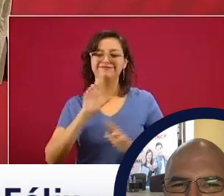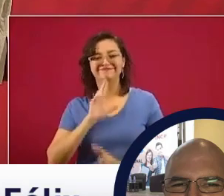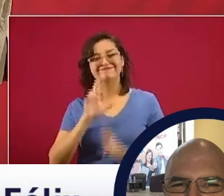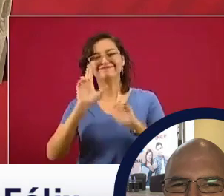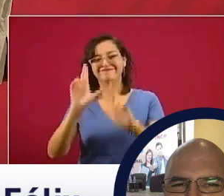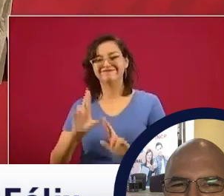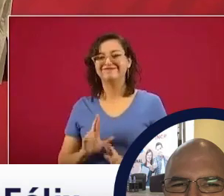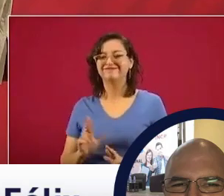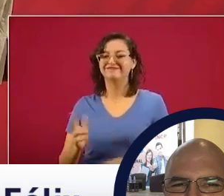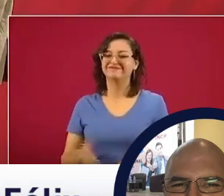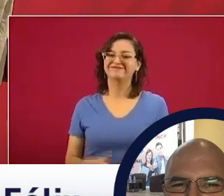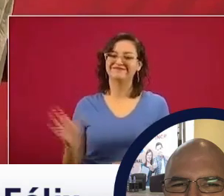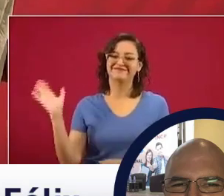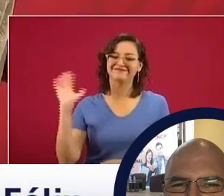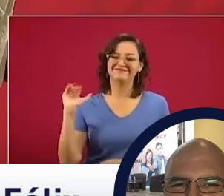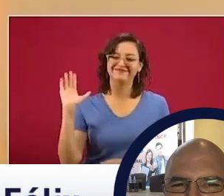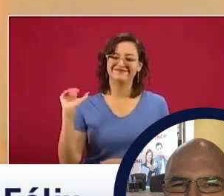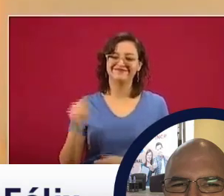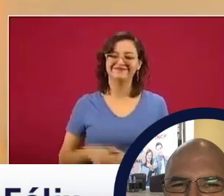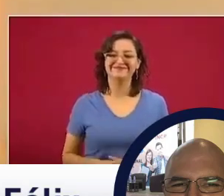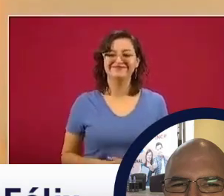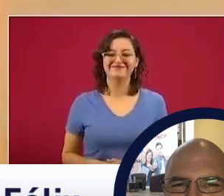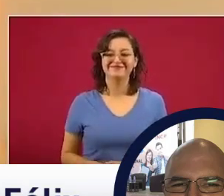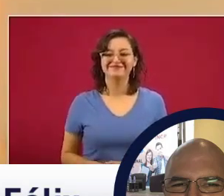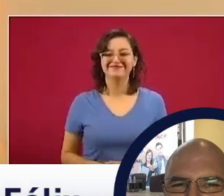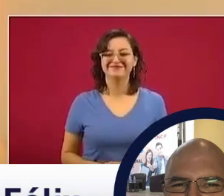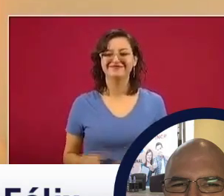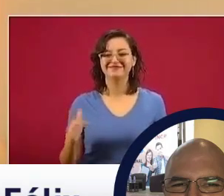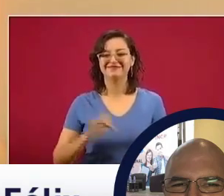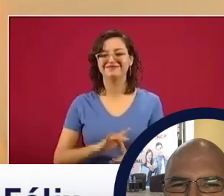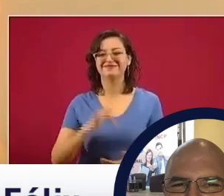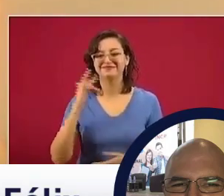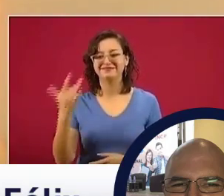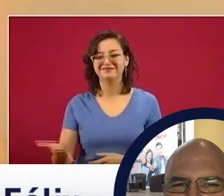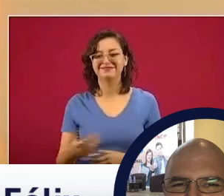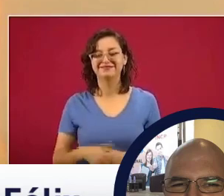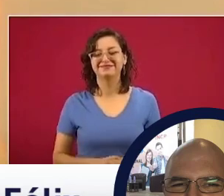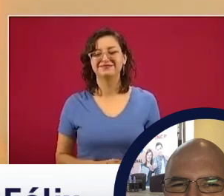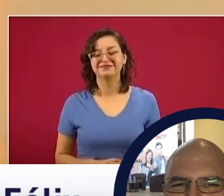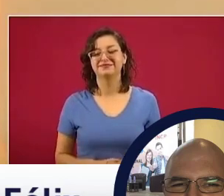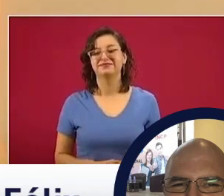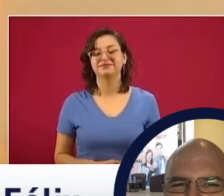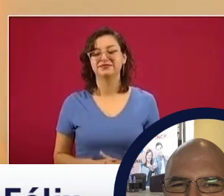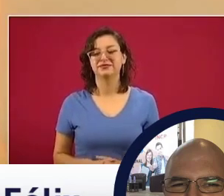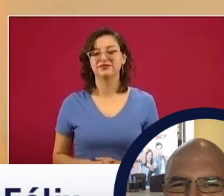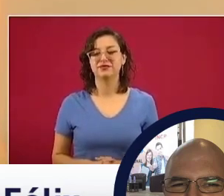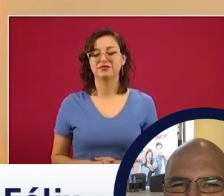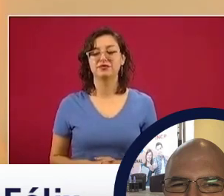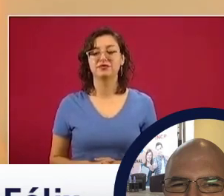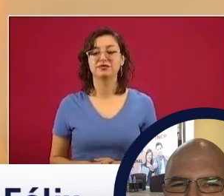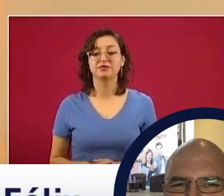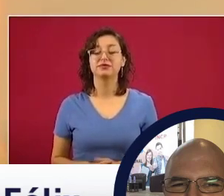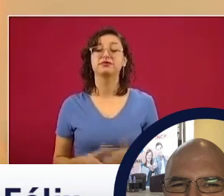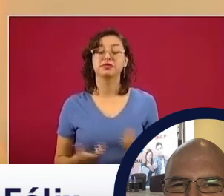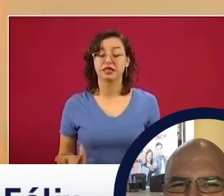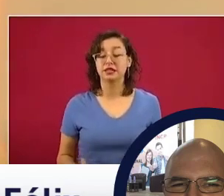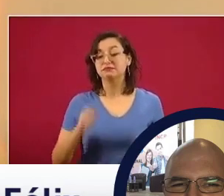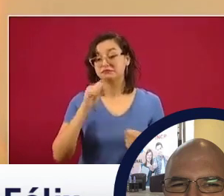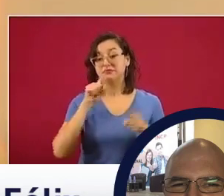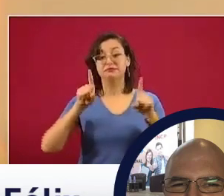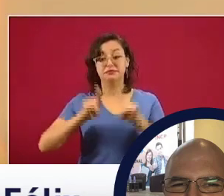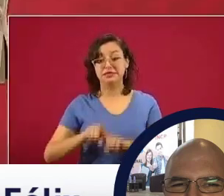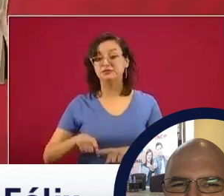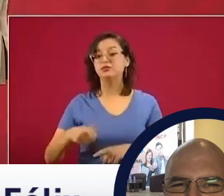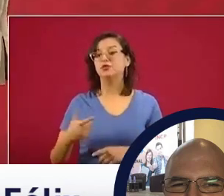que son muy, muy, muy plausibles, y sobre todo, te repito, que no se vio acartonado, no se vio tan